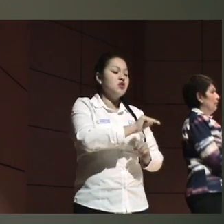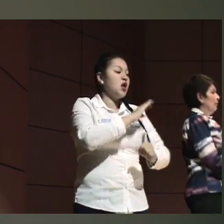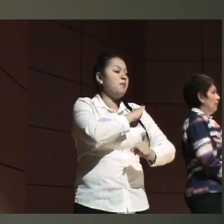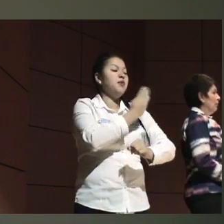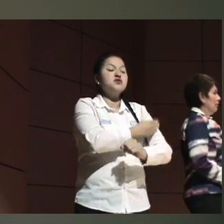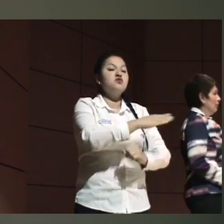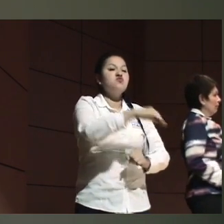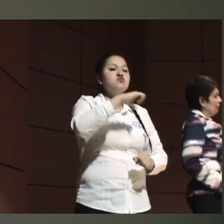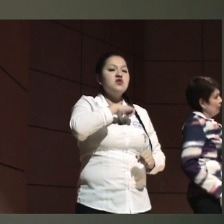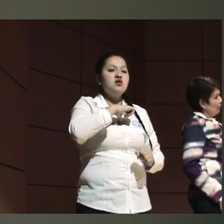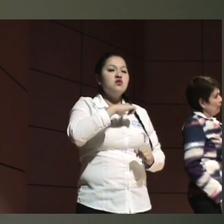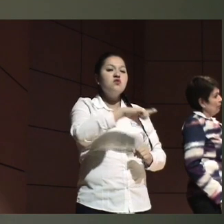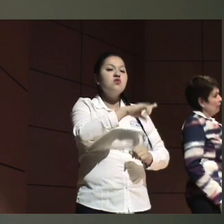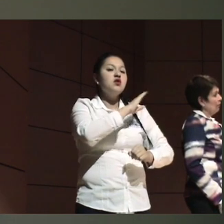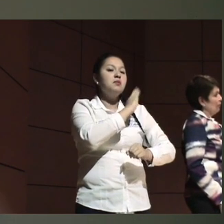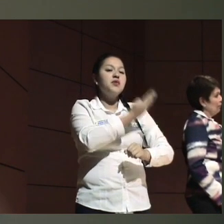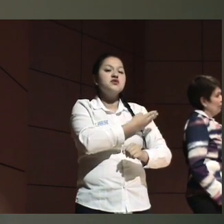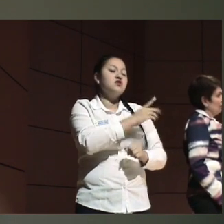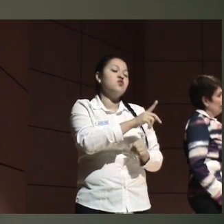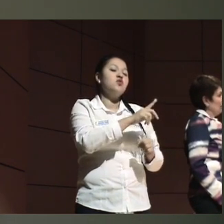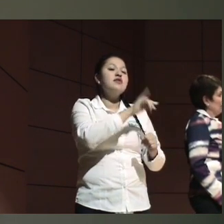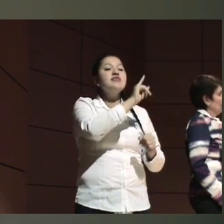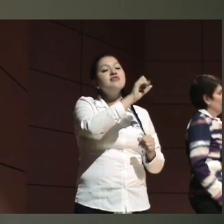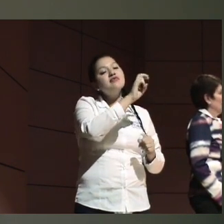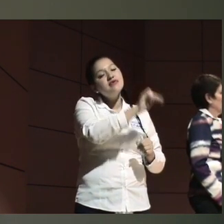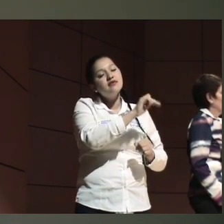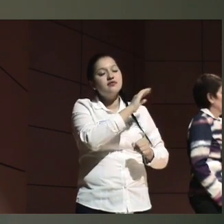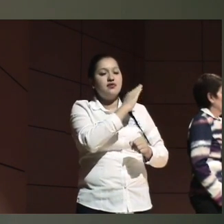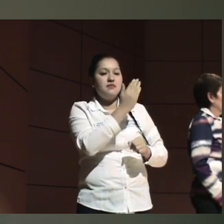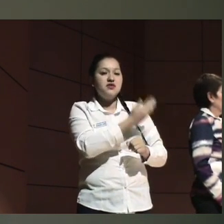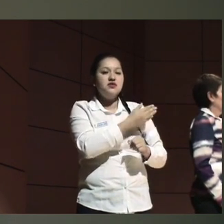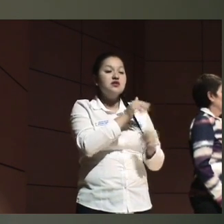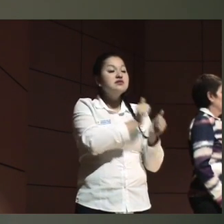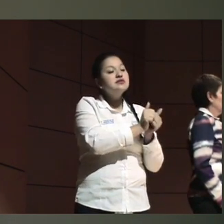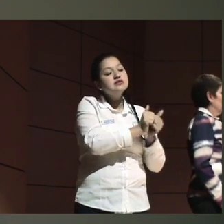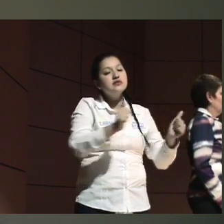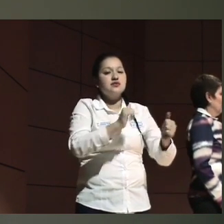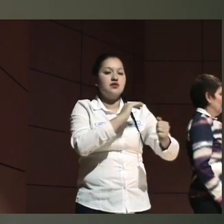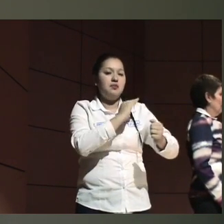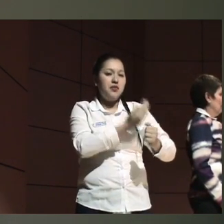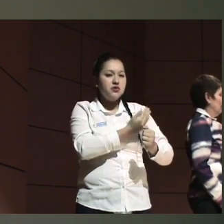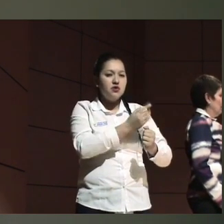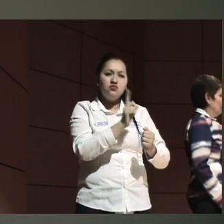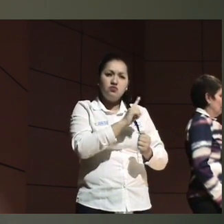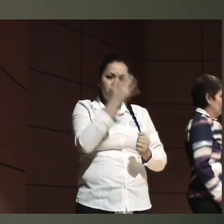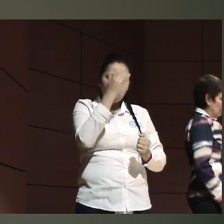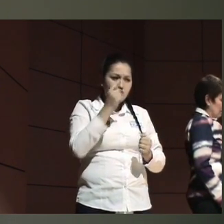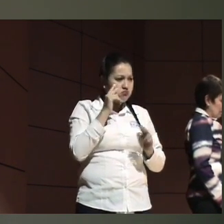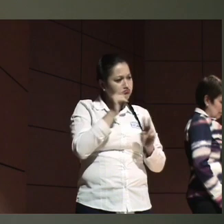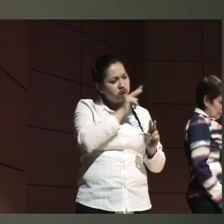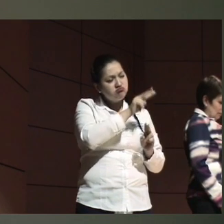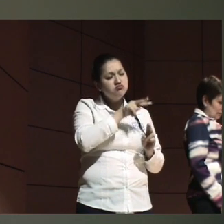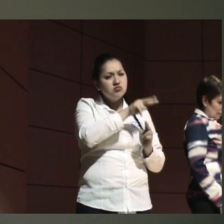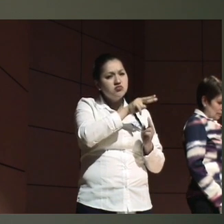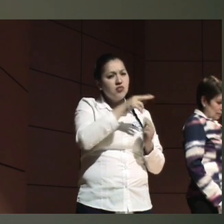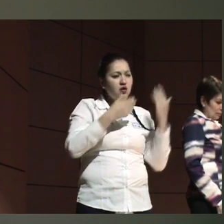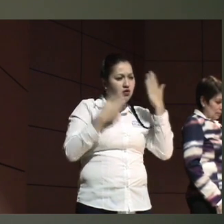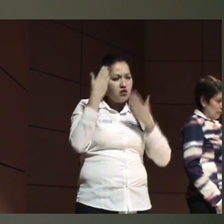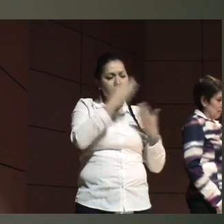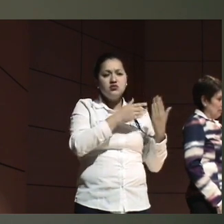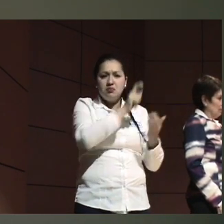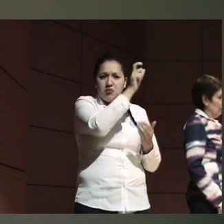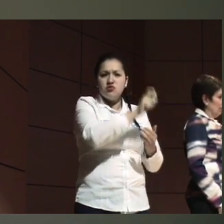capacidades o más bien sus incapacidades o discapacidades y no sus fortalezas entonces es un cambio de paradigma